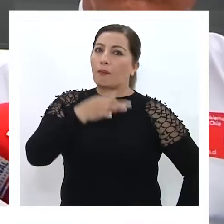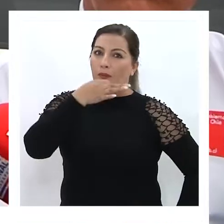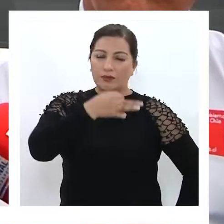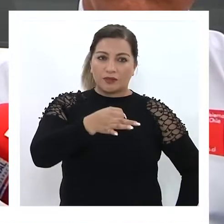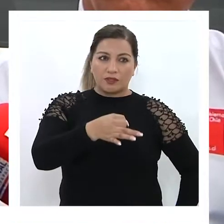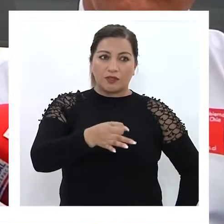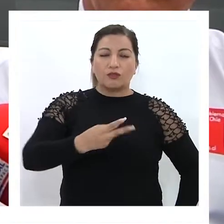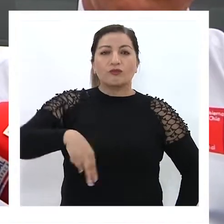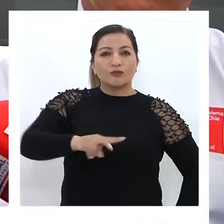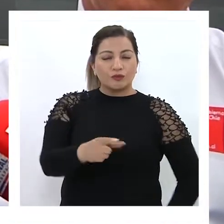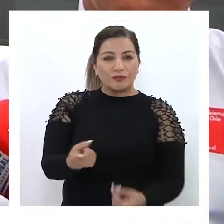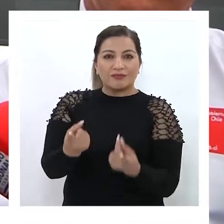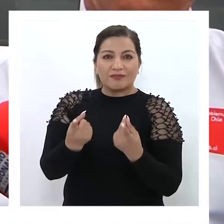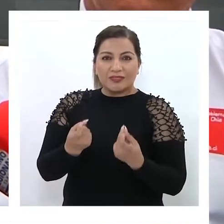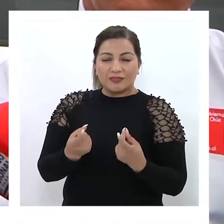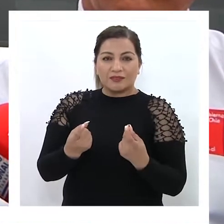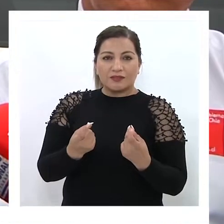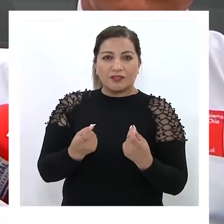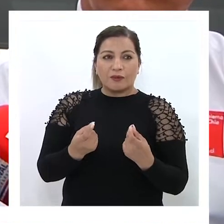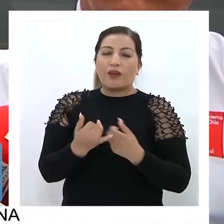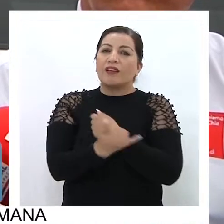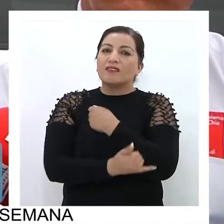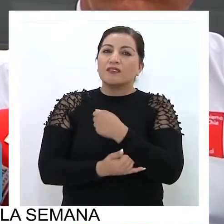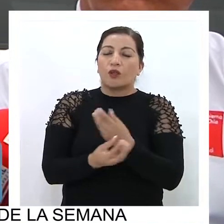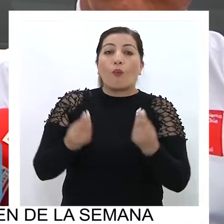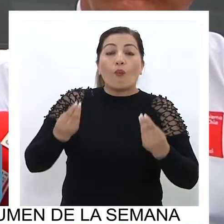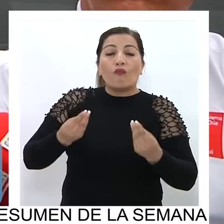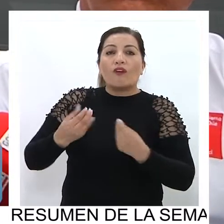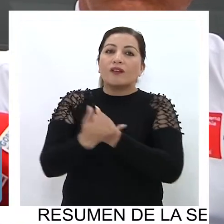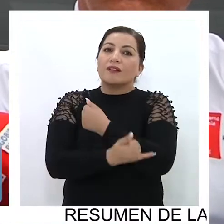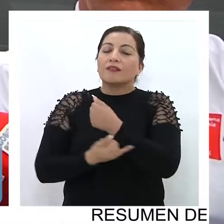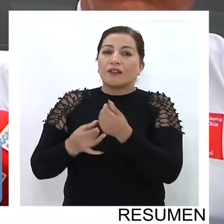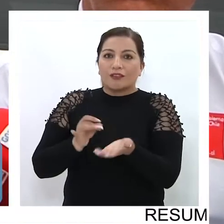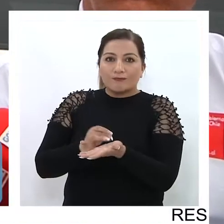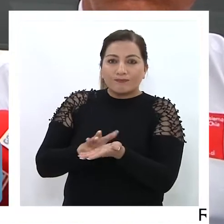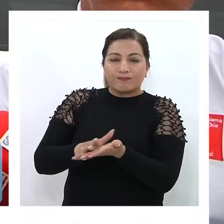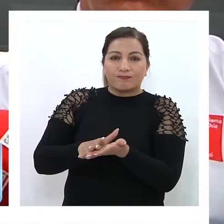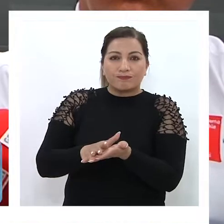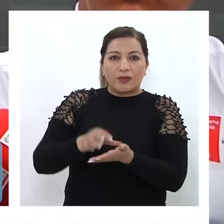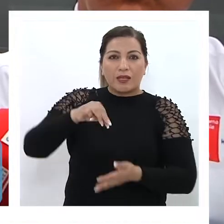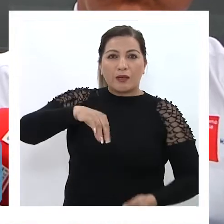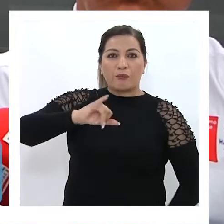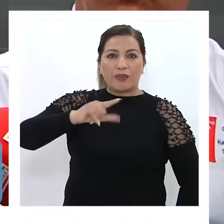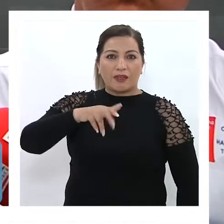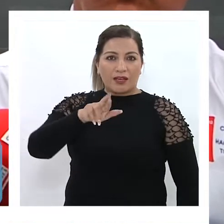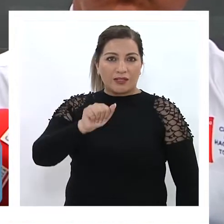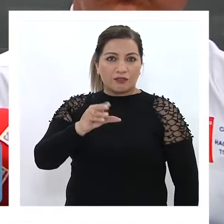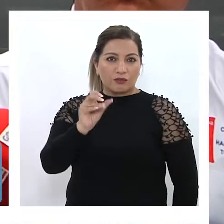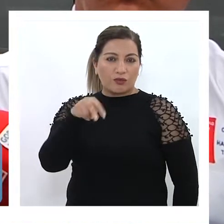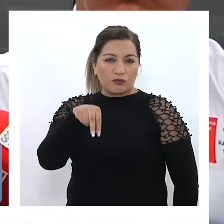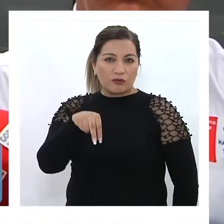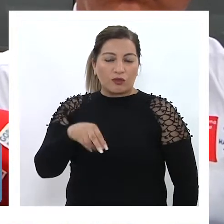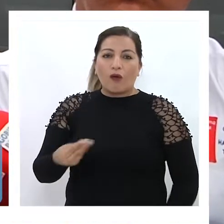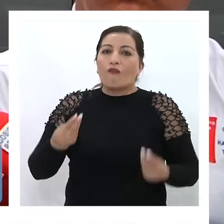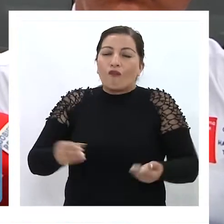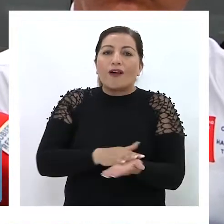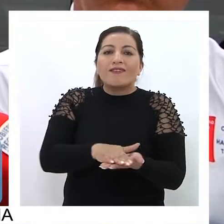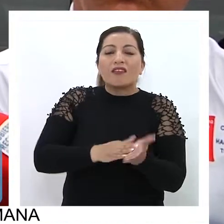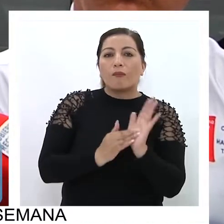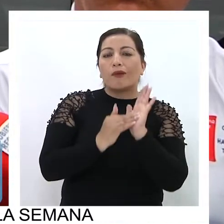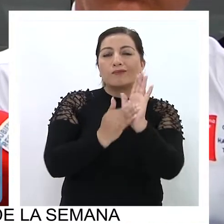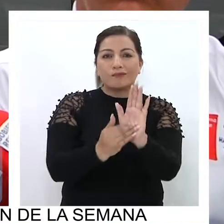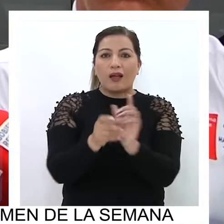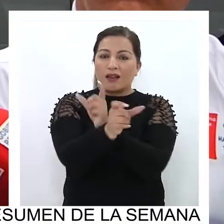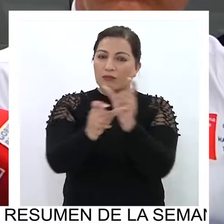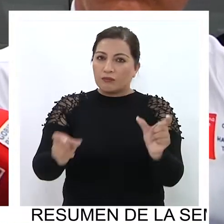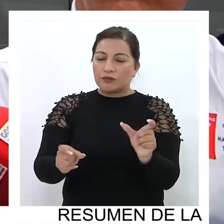que se requiere de la migración, de la buena migración, pero hay que dar ejemplos buenos y